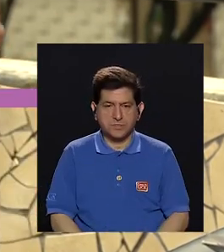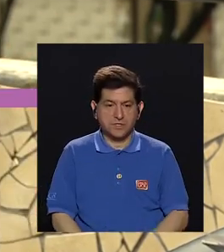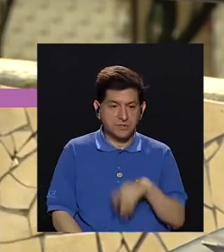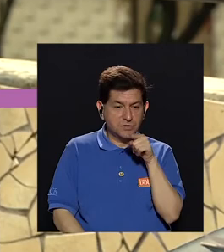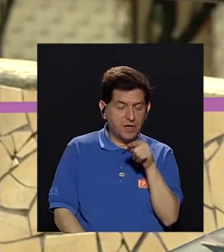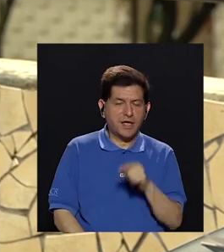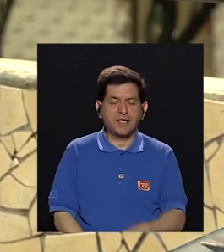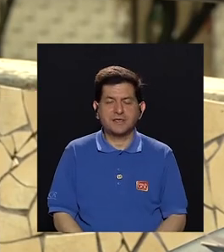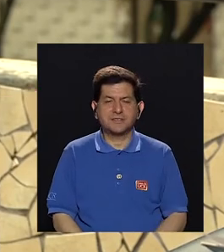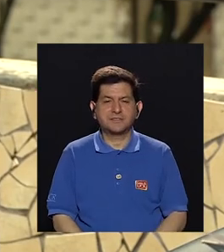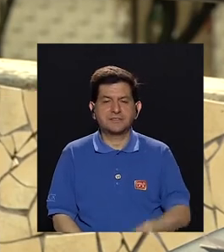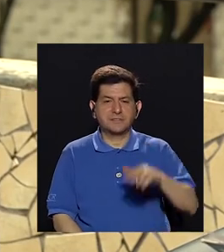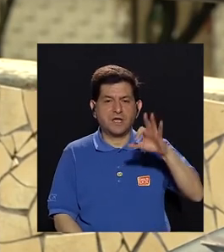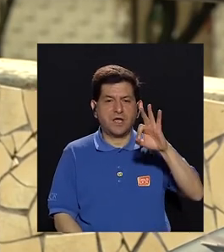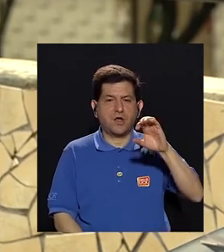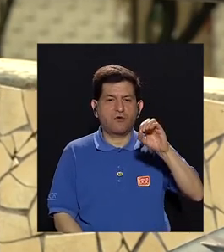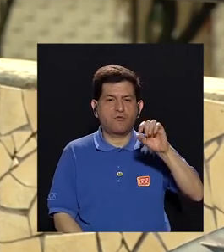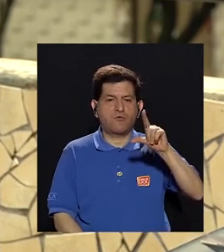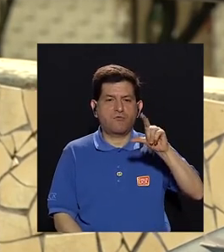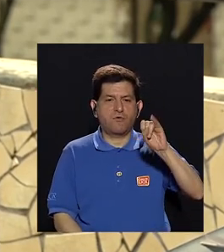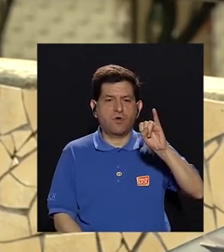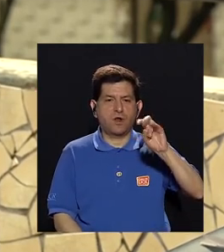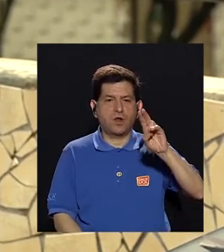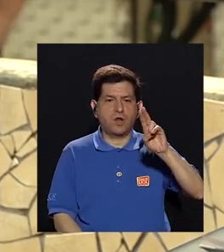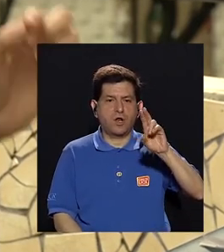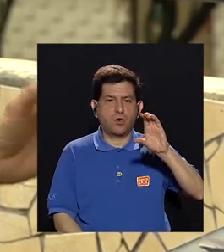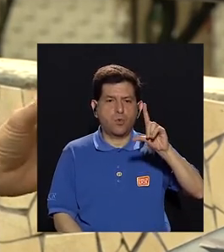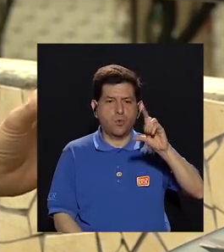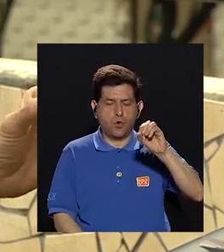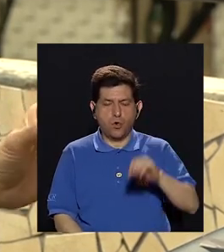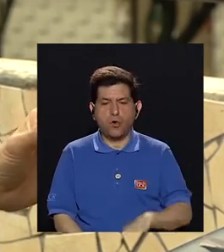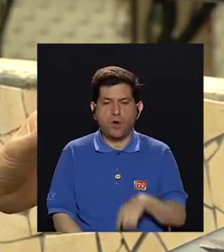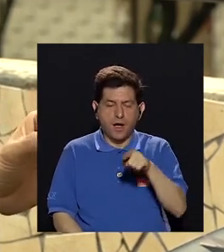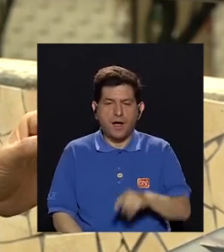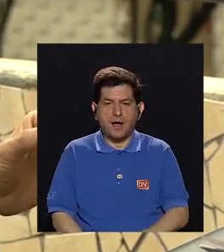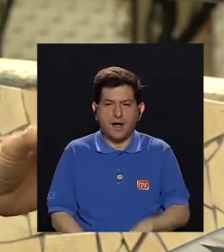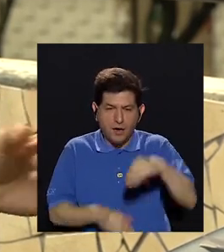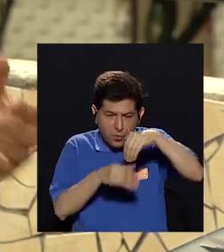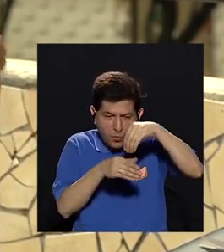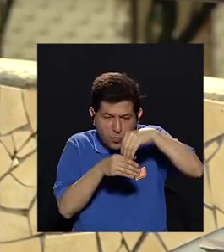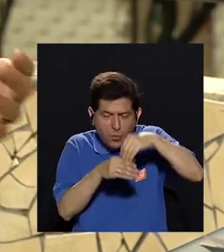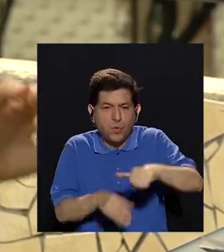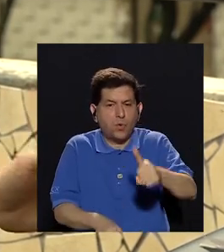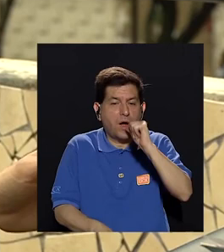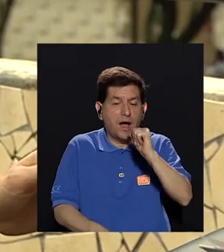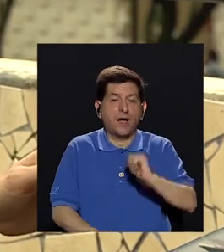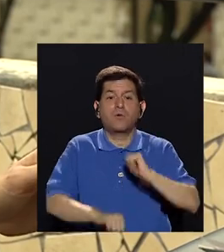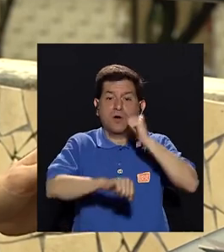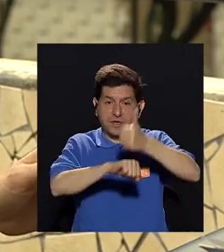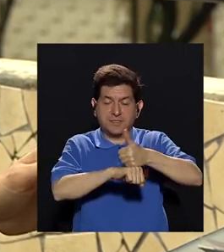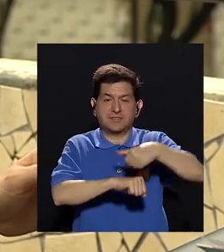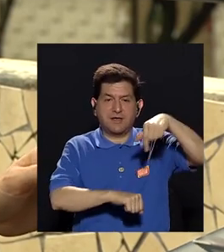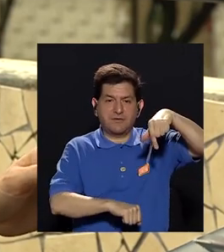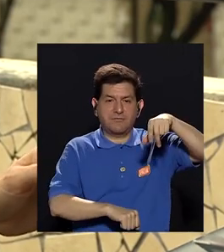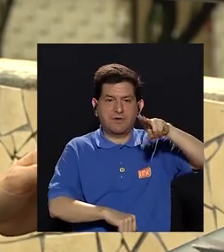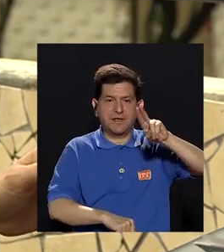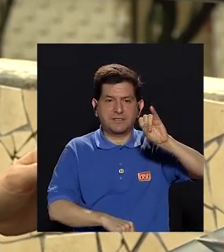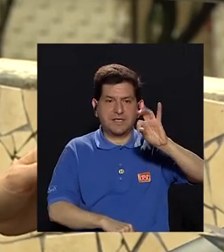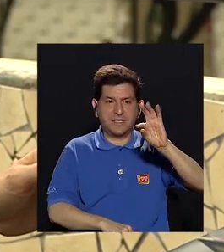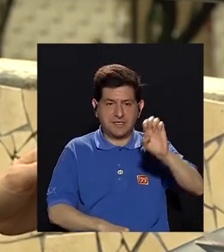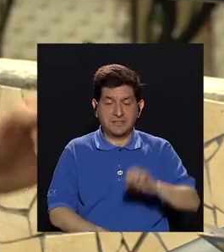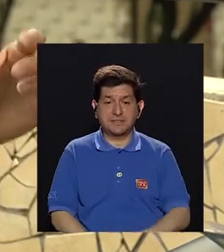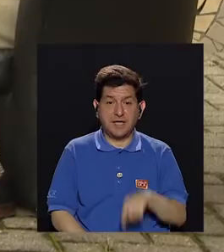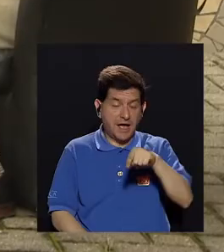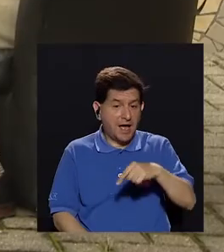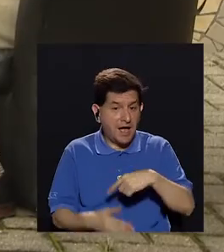entonces ese pequeño folículo queda dentro del ovario, empieza a acumular agua y forma los famosos quistes. ¿Okay? ¿No